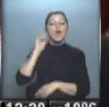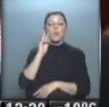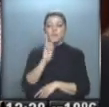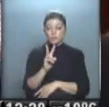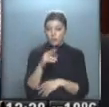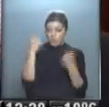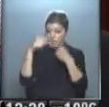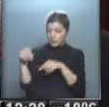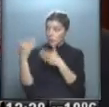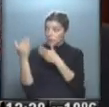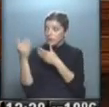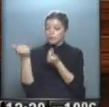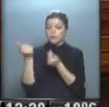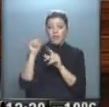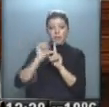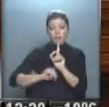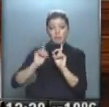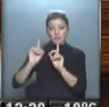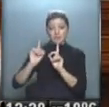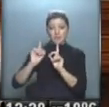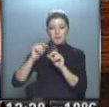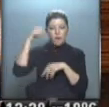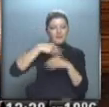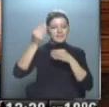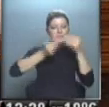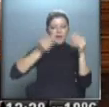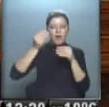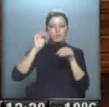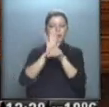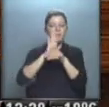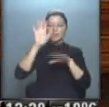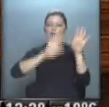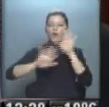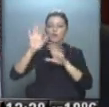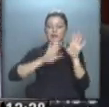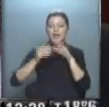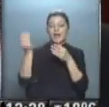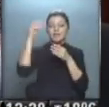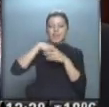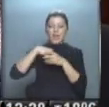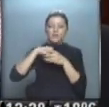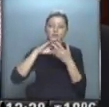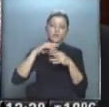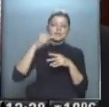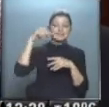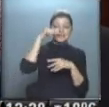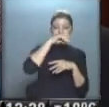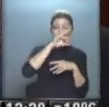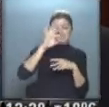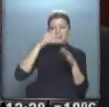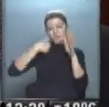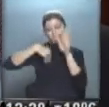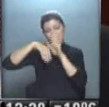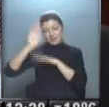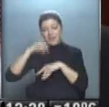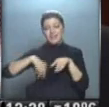y de esa manera poder entonces ordenar un mercado que, como decía antes, tiene 700 y tantos licenciatarios y que todos tienen que tener